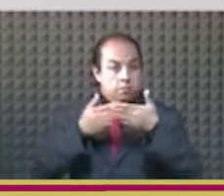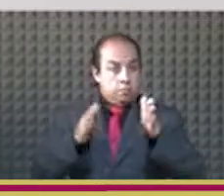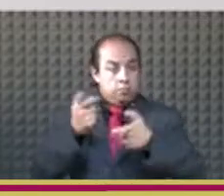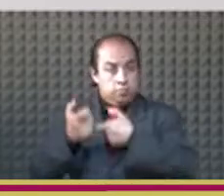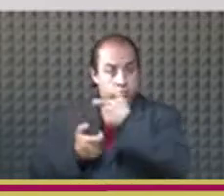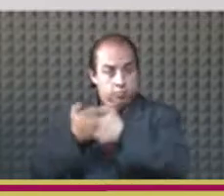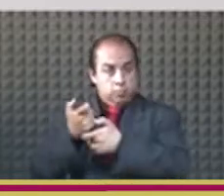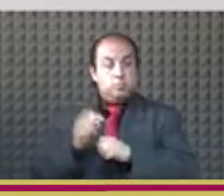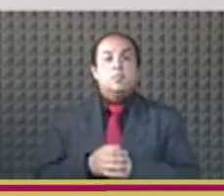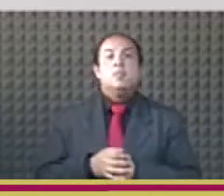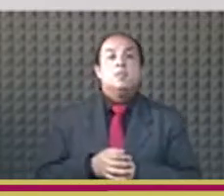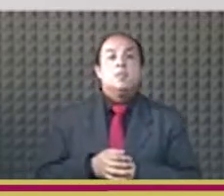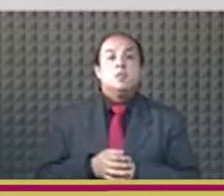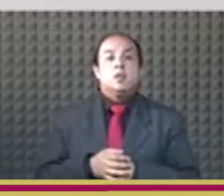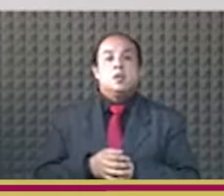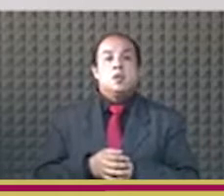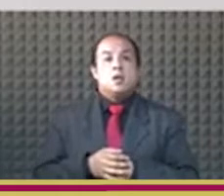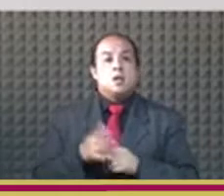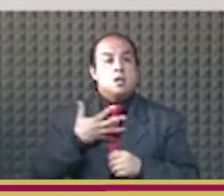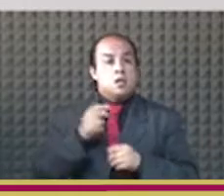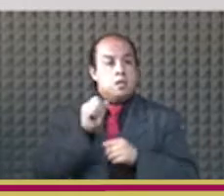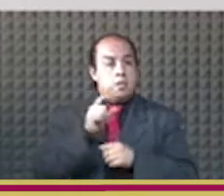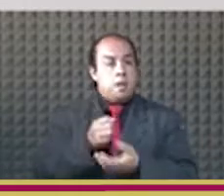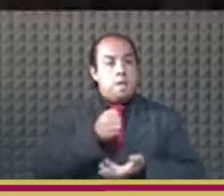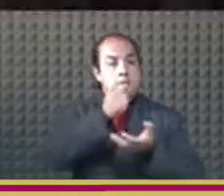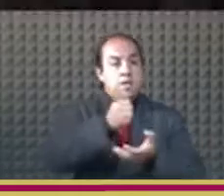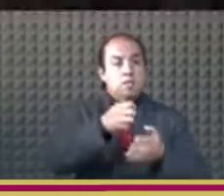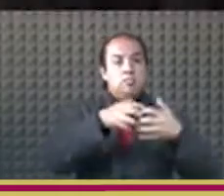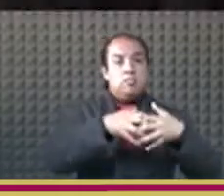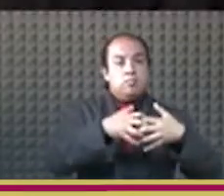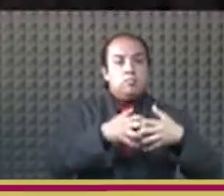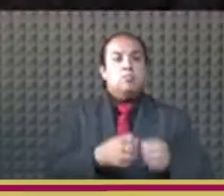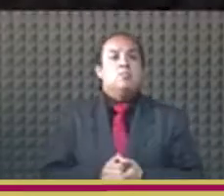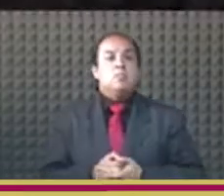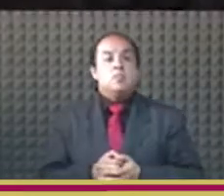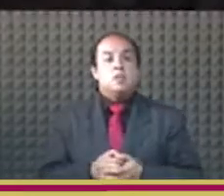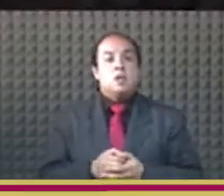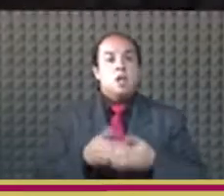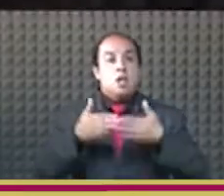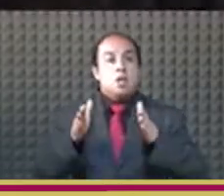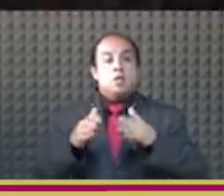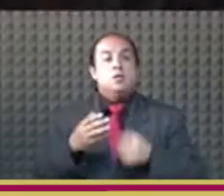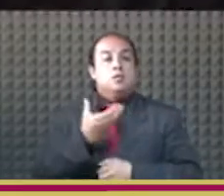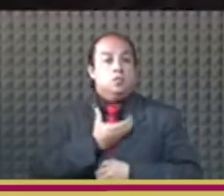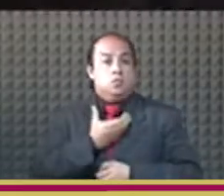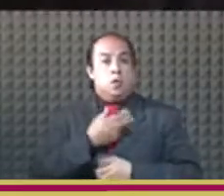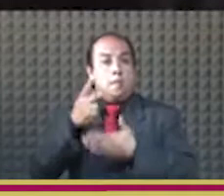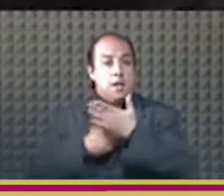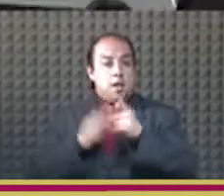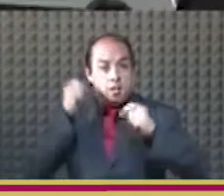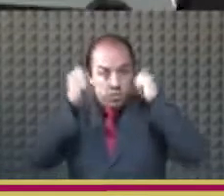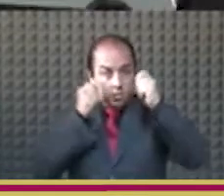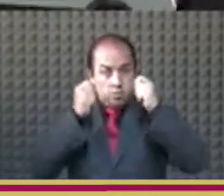reactivación sobresale también la inversión en infraestructura, la reactivación del centro histórico, el plan turístico,